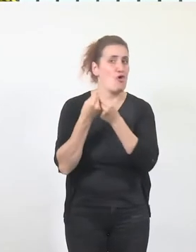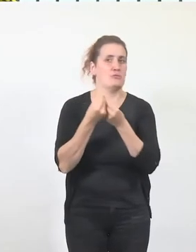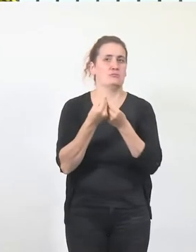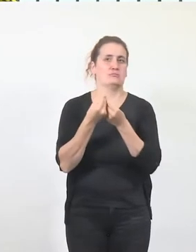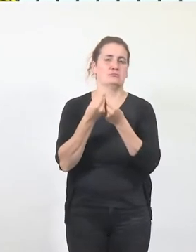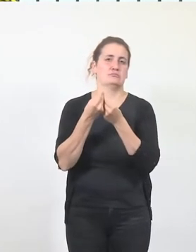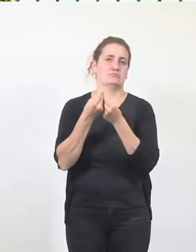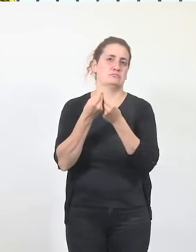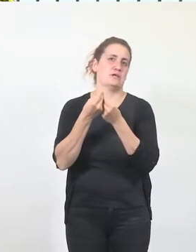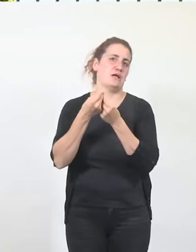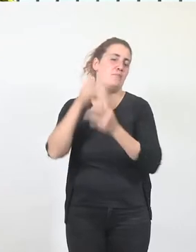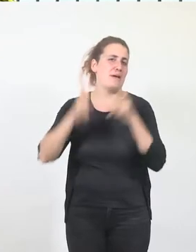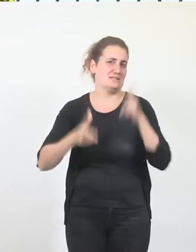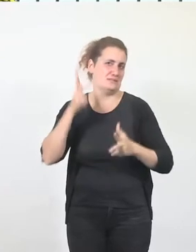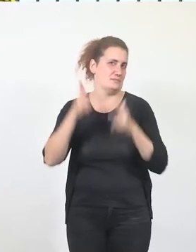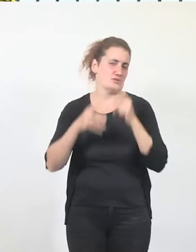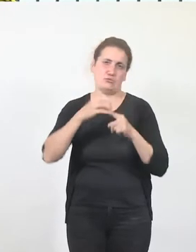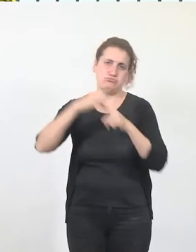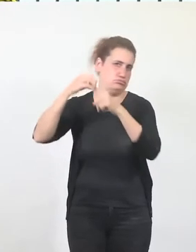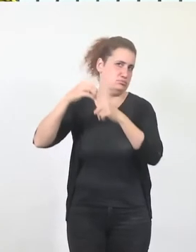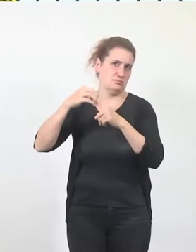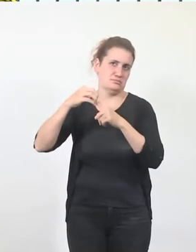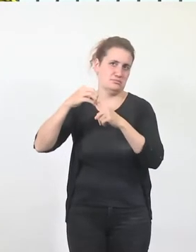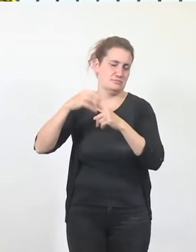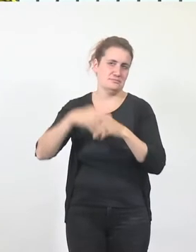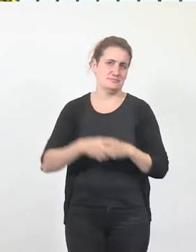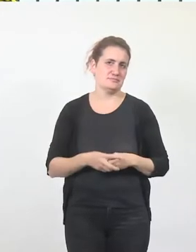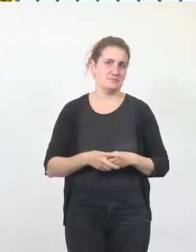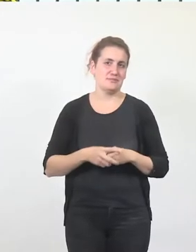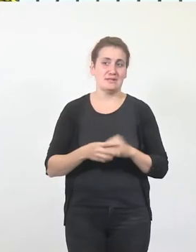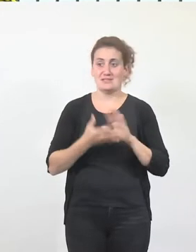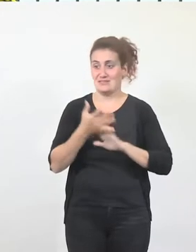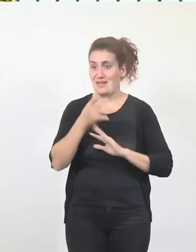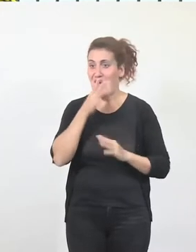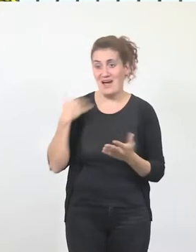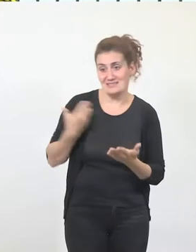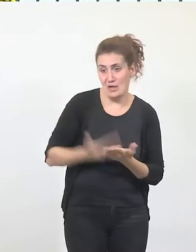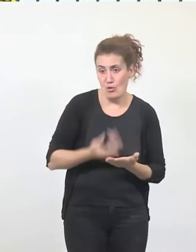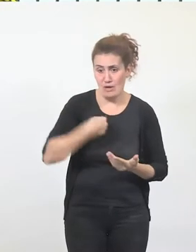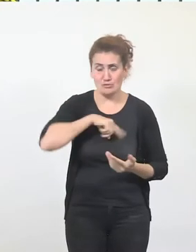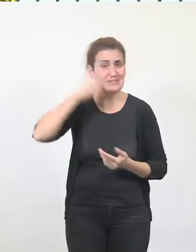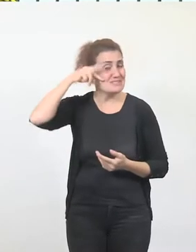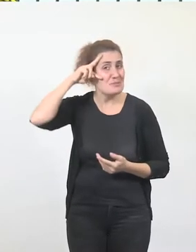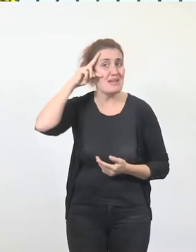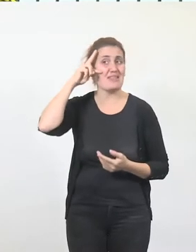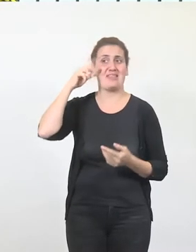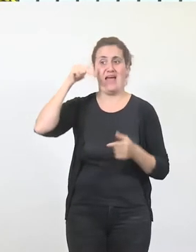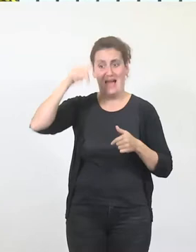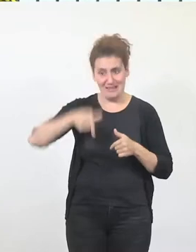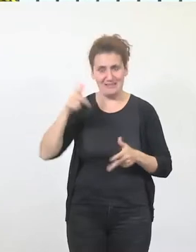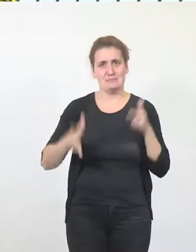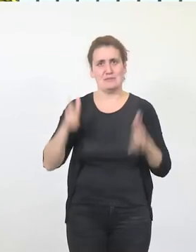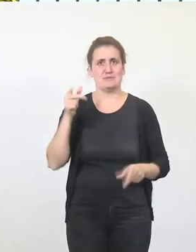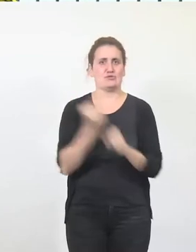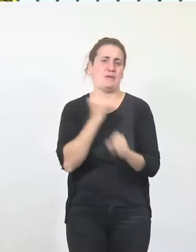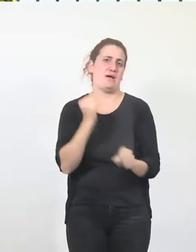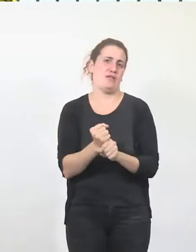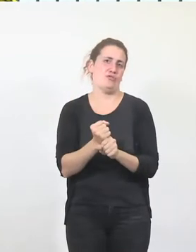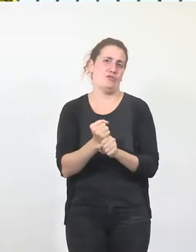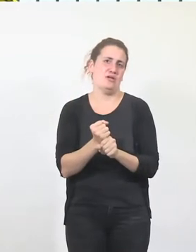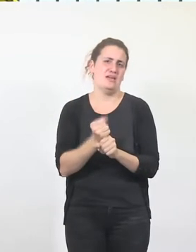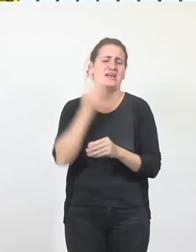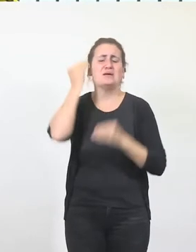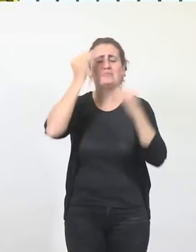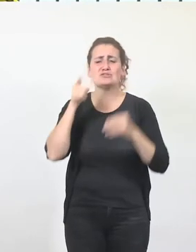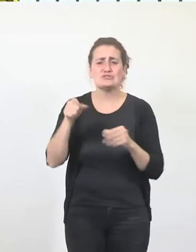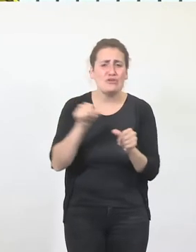que la única experiencia que tenemos hasta ahora es la experiencia que se está trabajando en el País Vasco. Yo creo que esto es